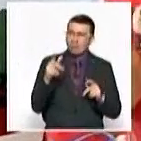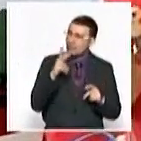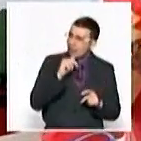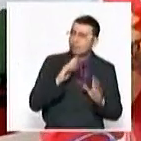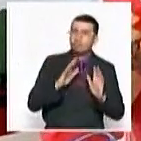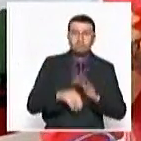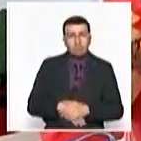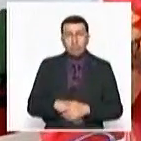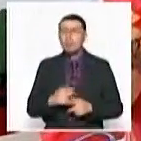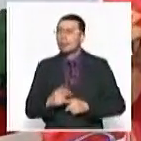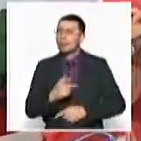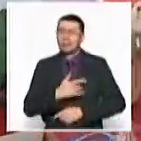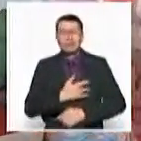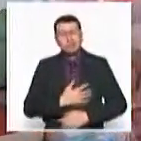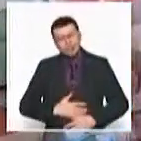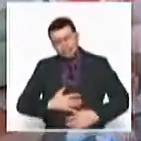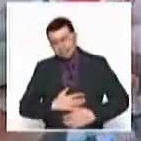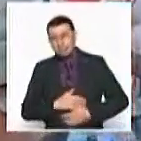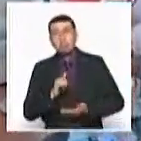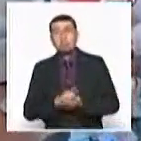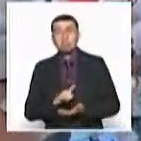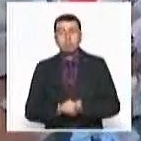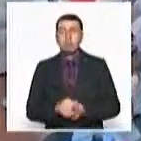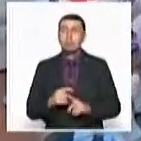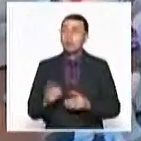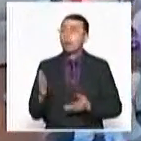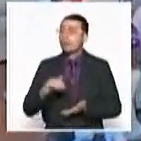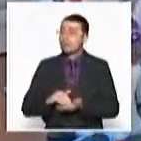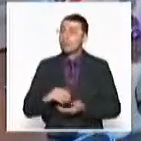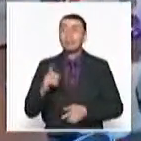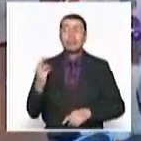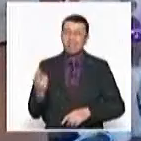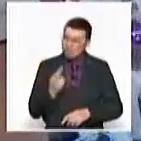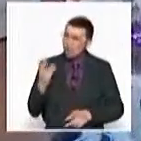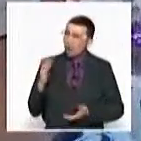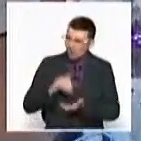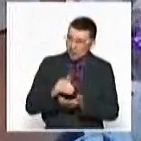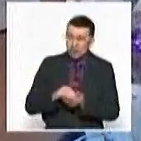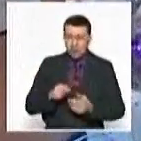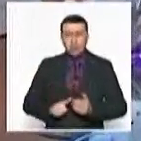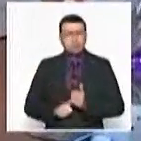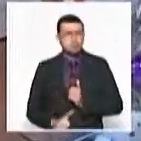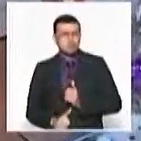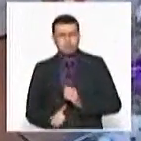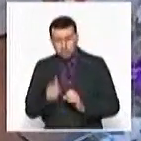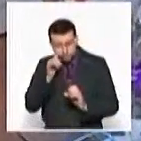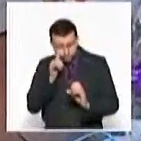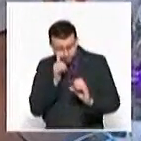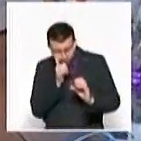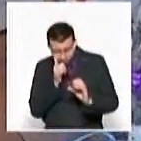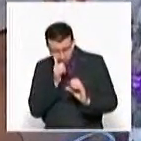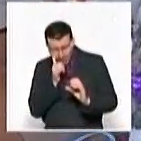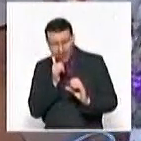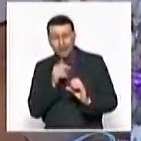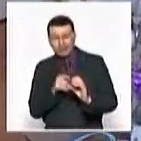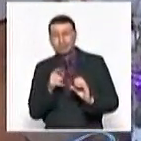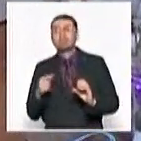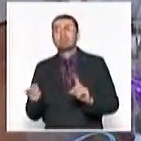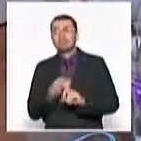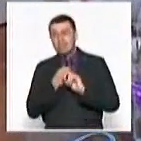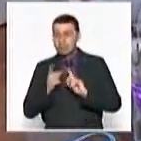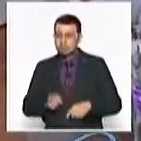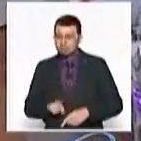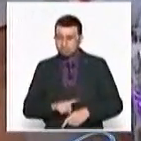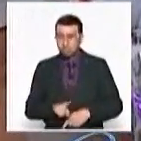y sigue con los síntomas. Pero uno a veces le repite dos o tres coprológicos y ahí aparecen los parásitos. Entonces